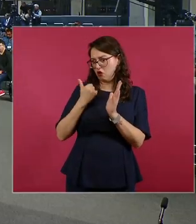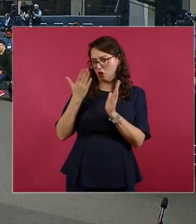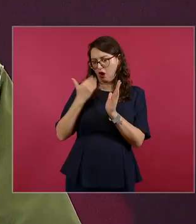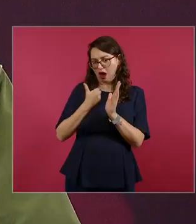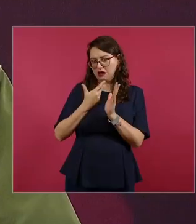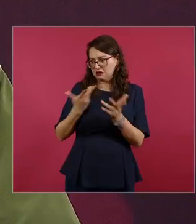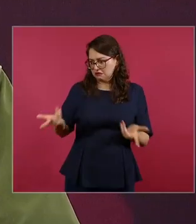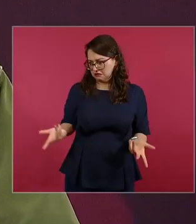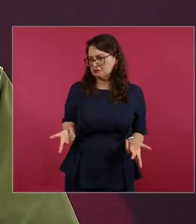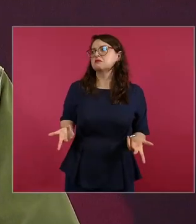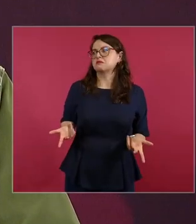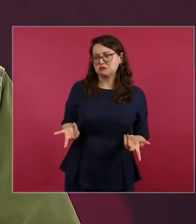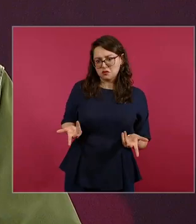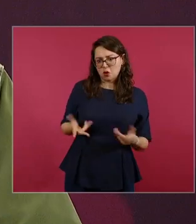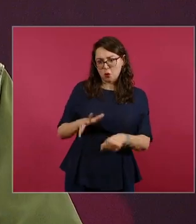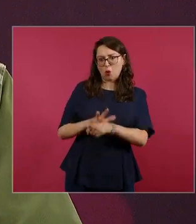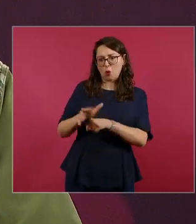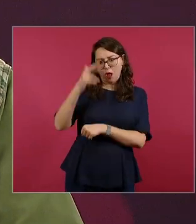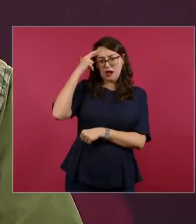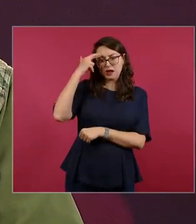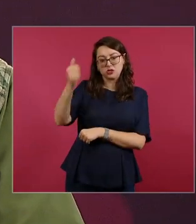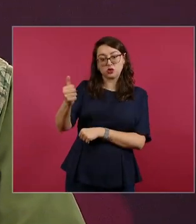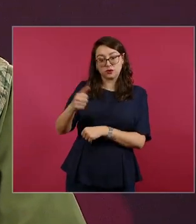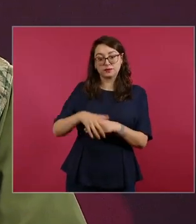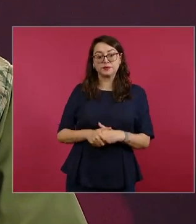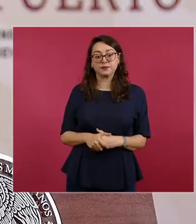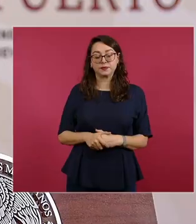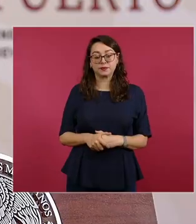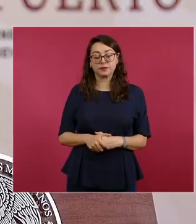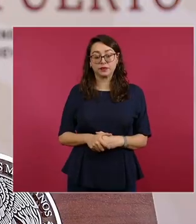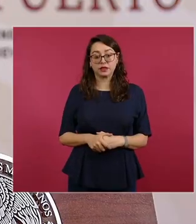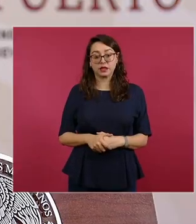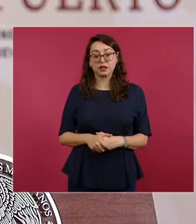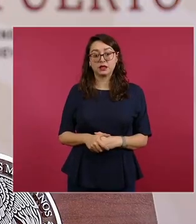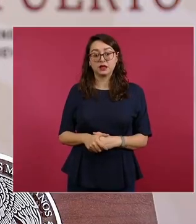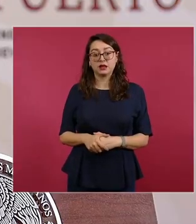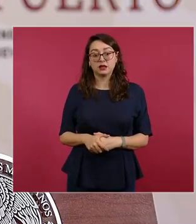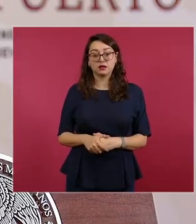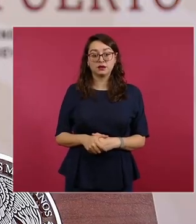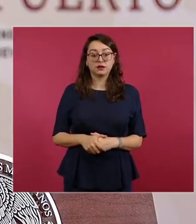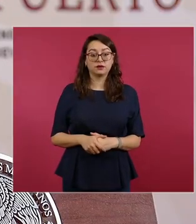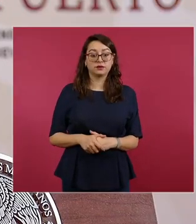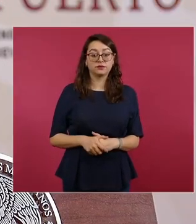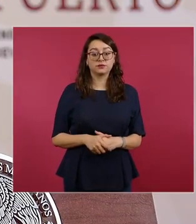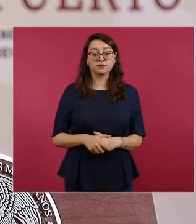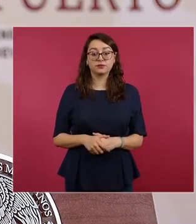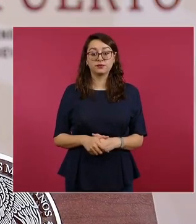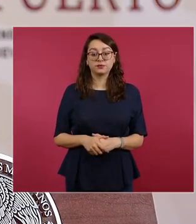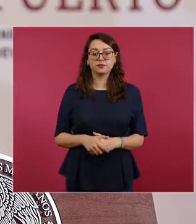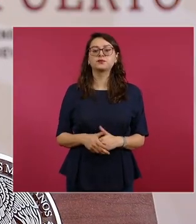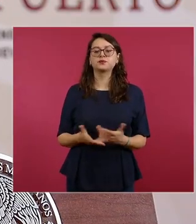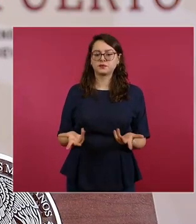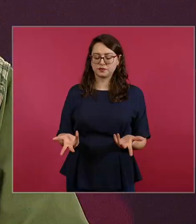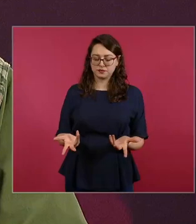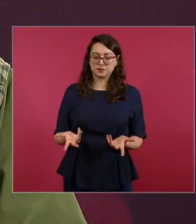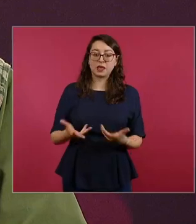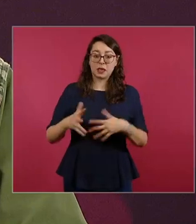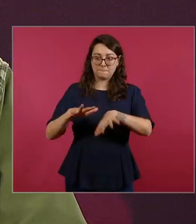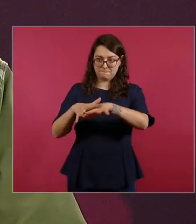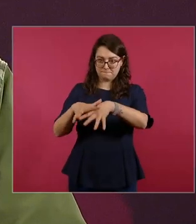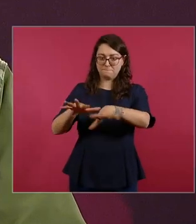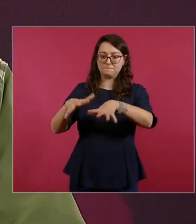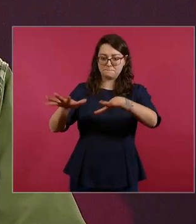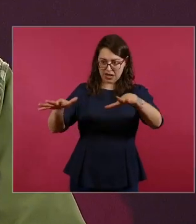ahí ni en ningún otro lado si tenemos adiestramiento en mar pero